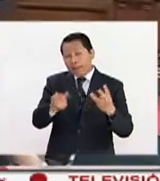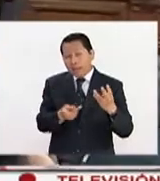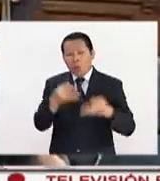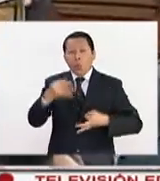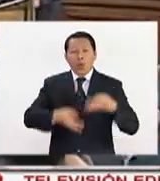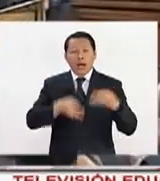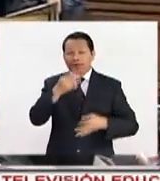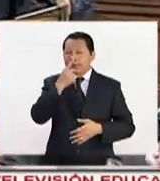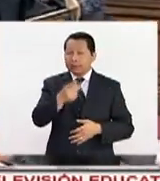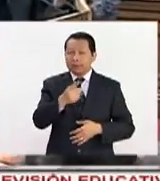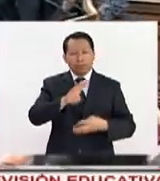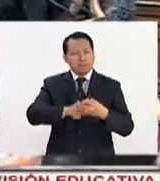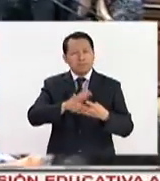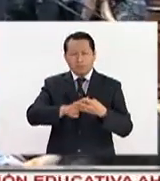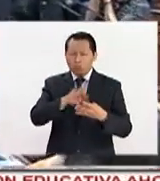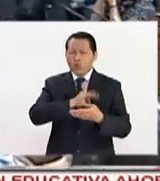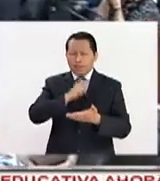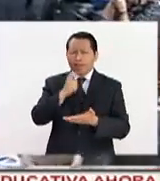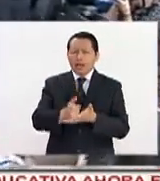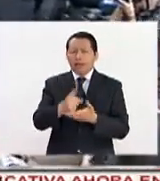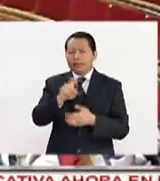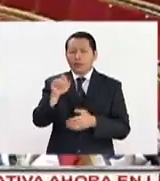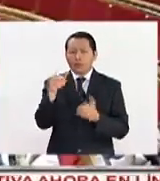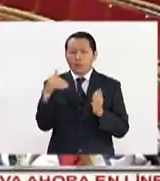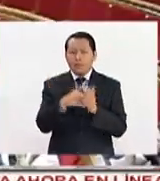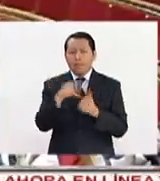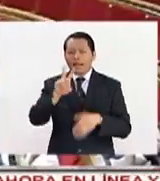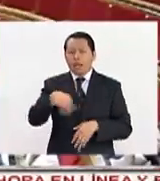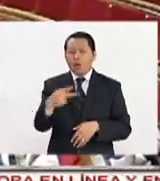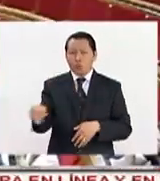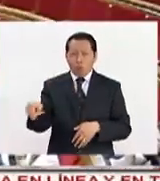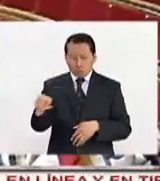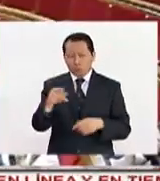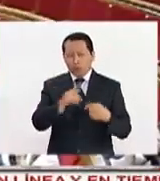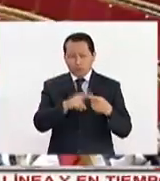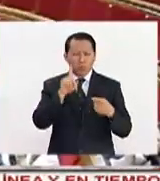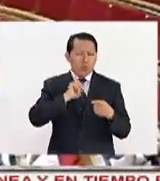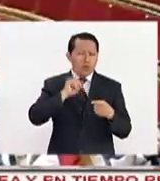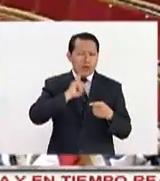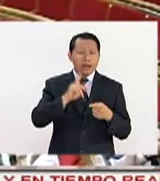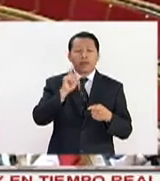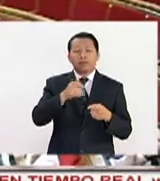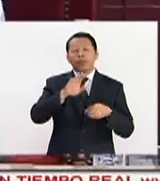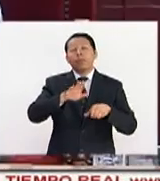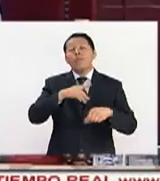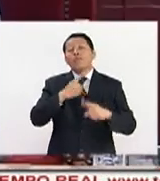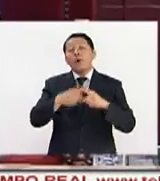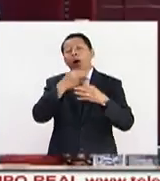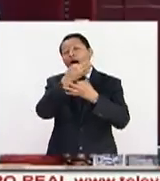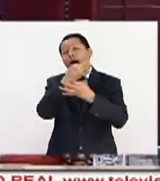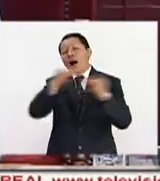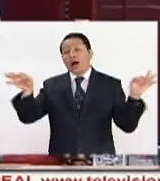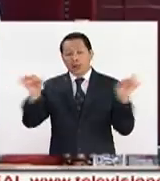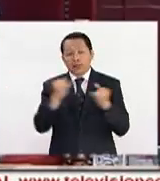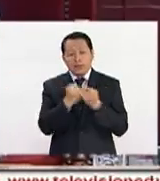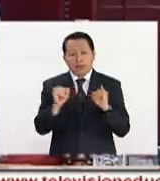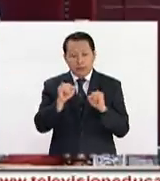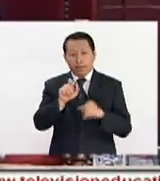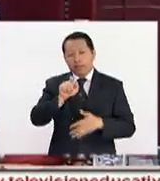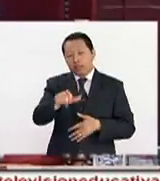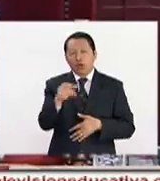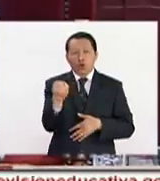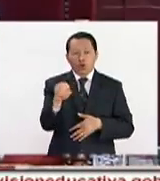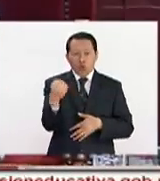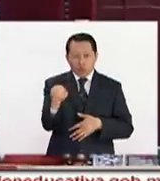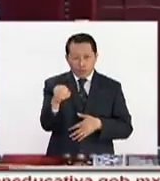dictó prisión bajo fianza de 150.000 euros para Forcadell por la proclamación unilateral de la independencia el 27 de